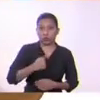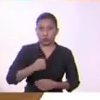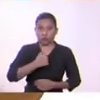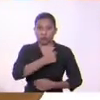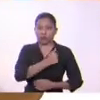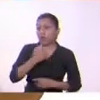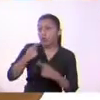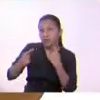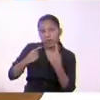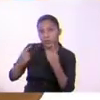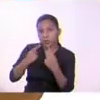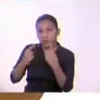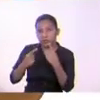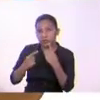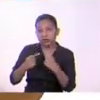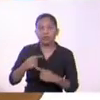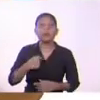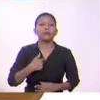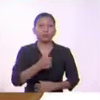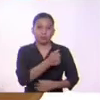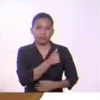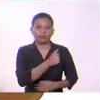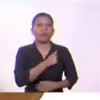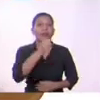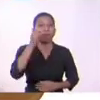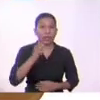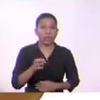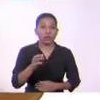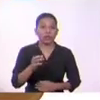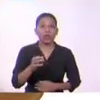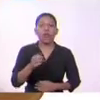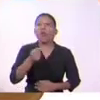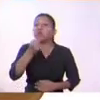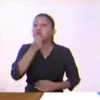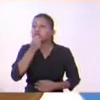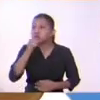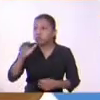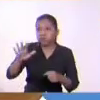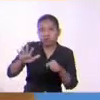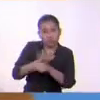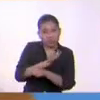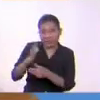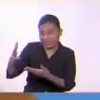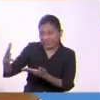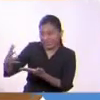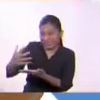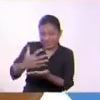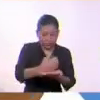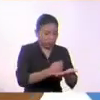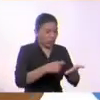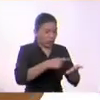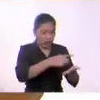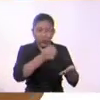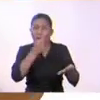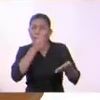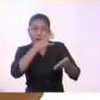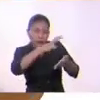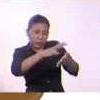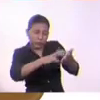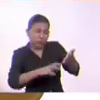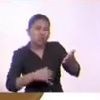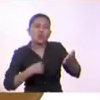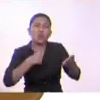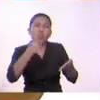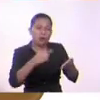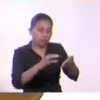debe saber hacer una selección correcta de la información que presentará en el informe, pues ésta